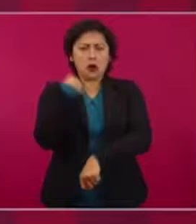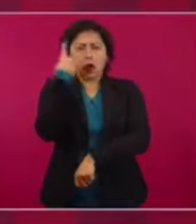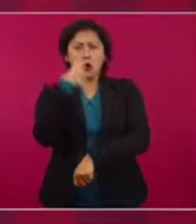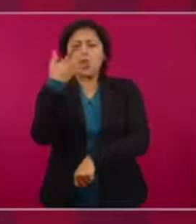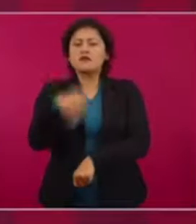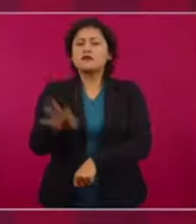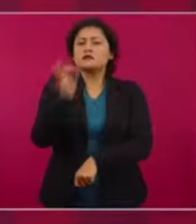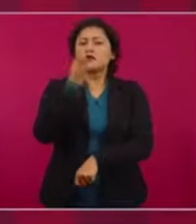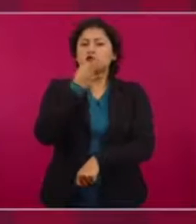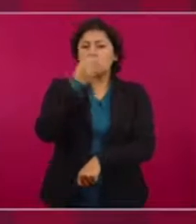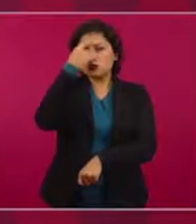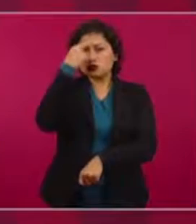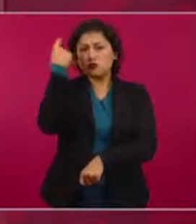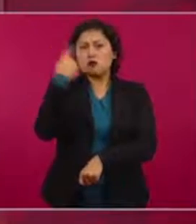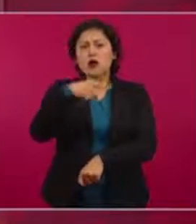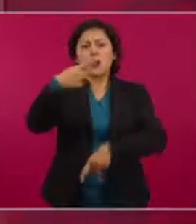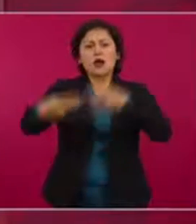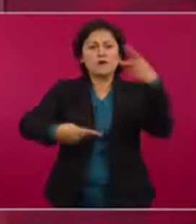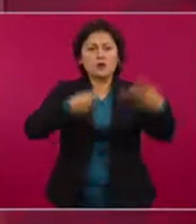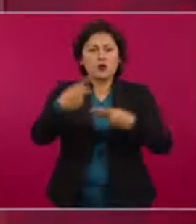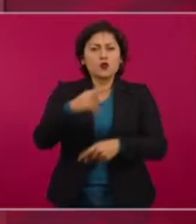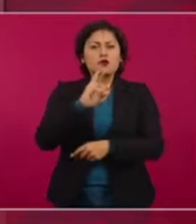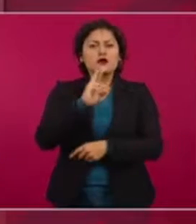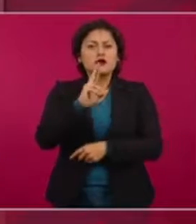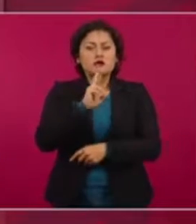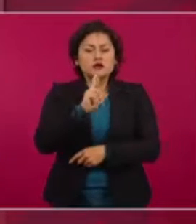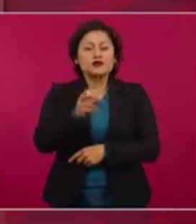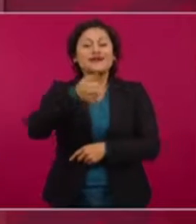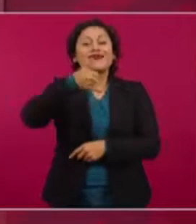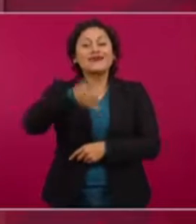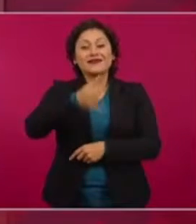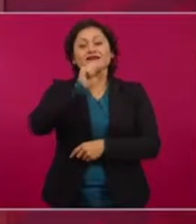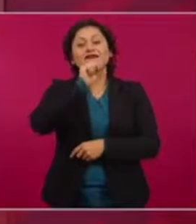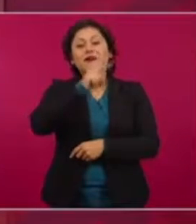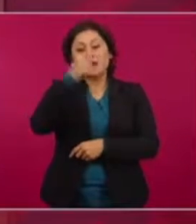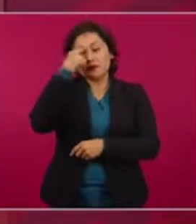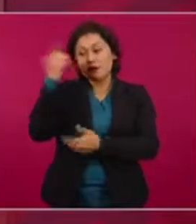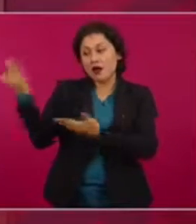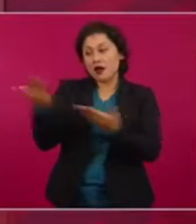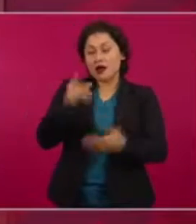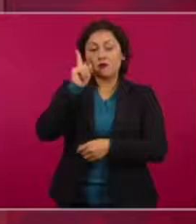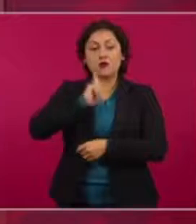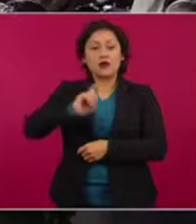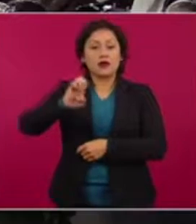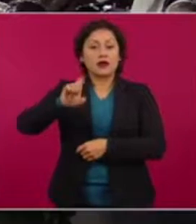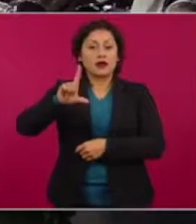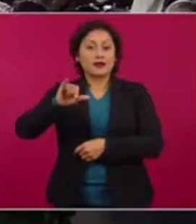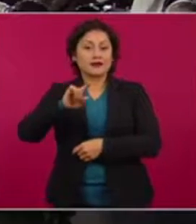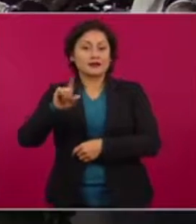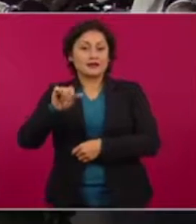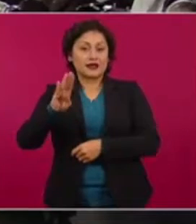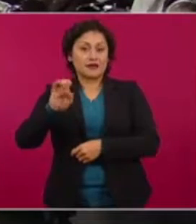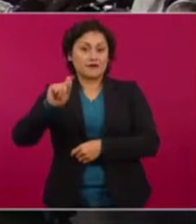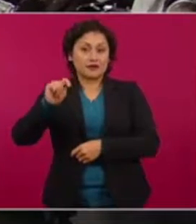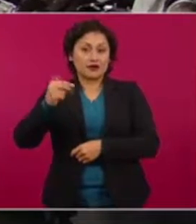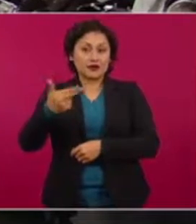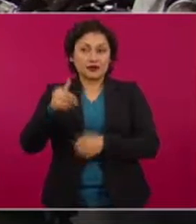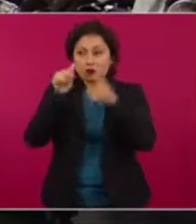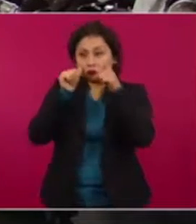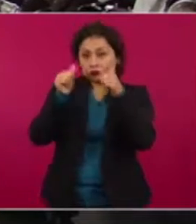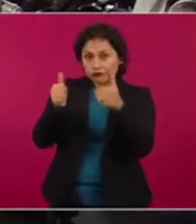para preguntas y respuestas y para escuchar a Elizabeth, que ya le damos la palabra a